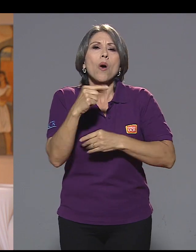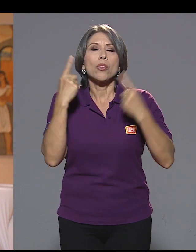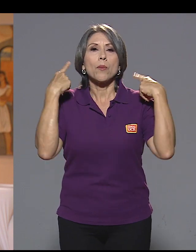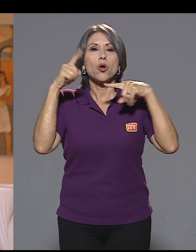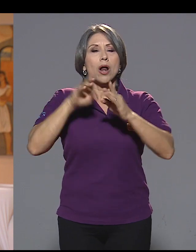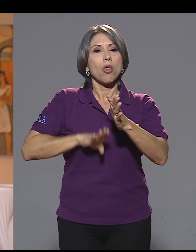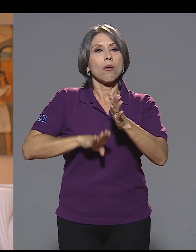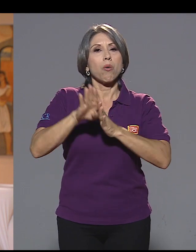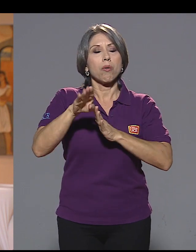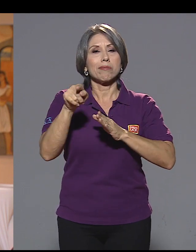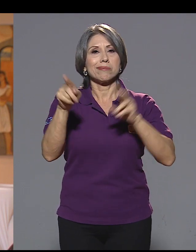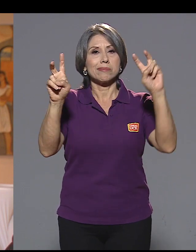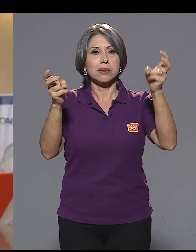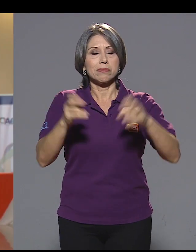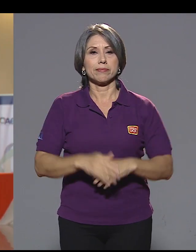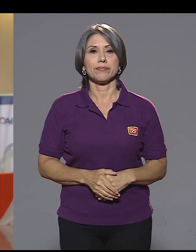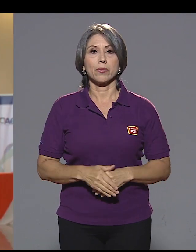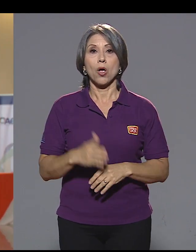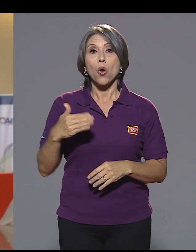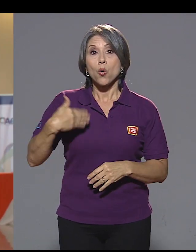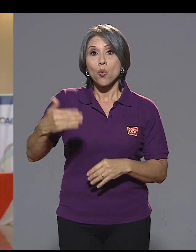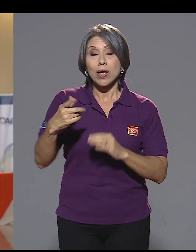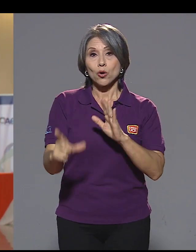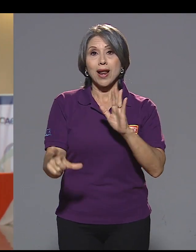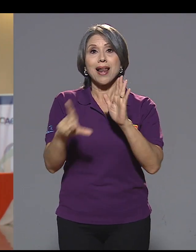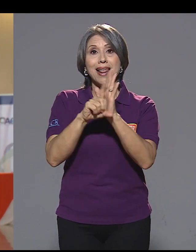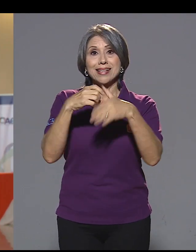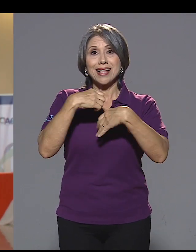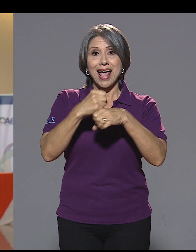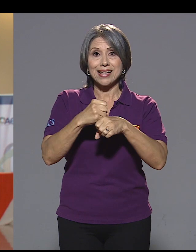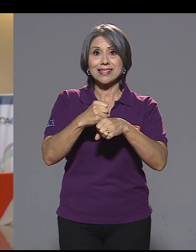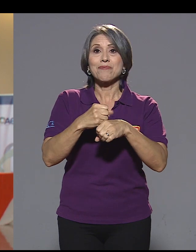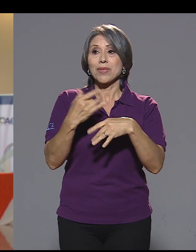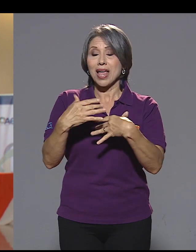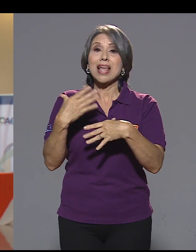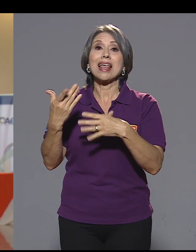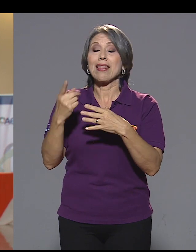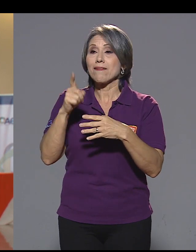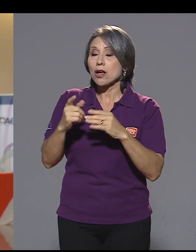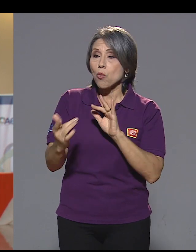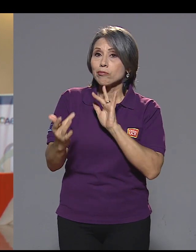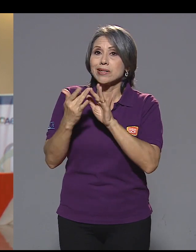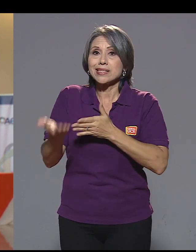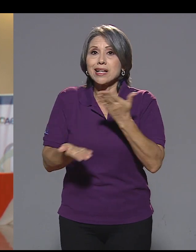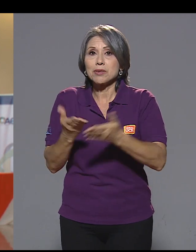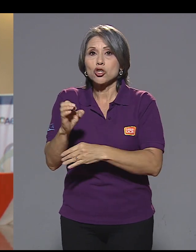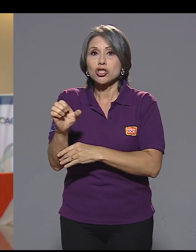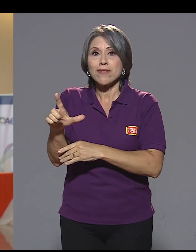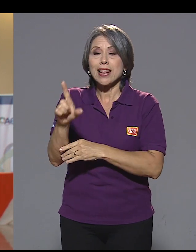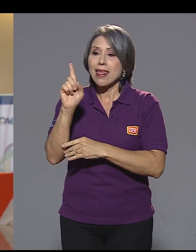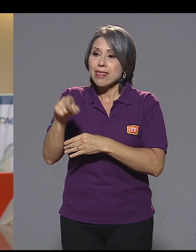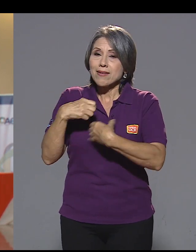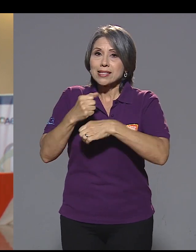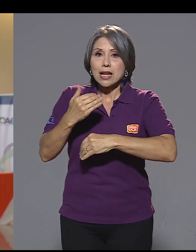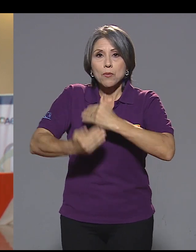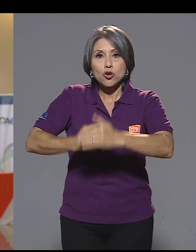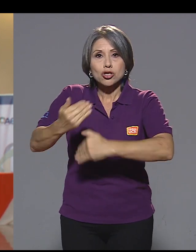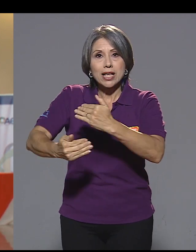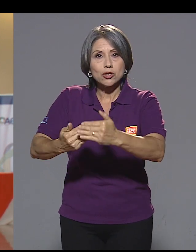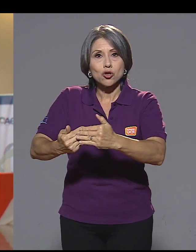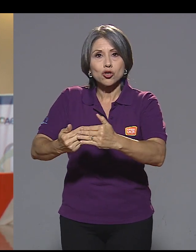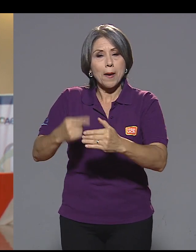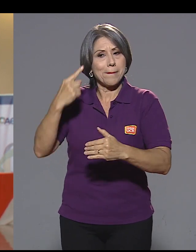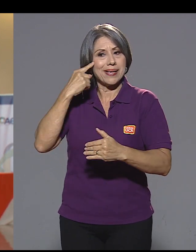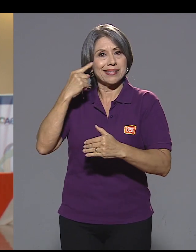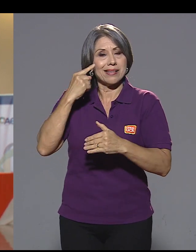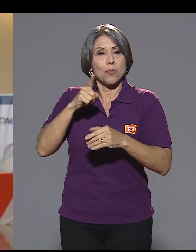logrado avanzar en esa materia. Cuando la ley se hace, se le dice al Servicio Civil que haga los procesos partiendo de que las personas con